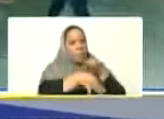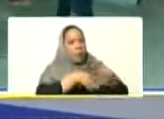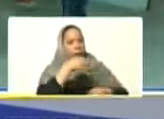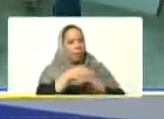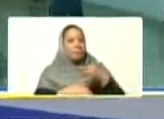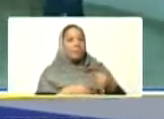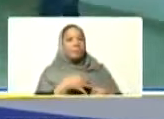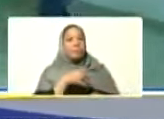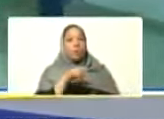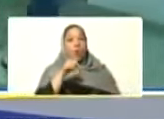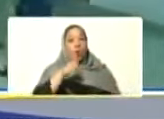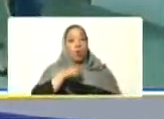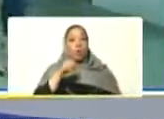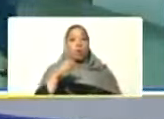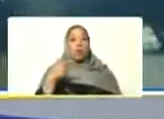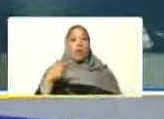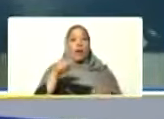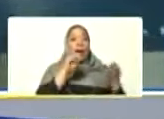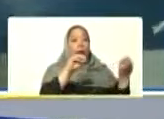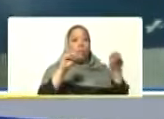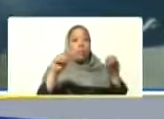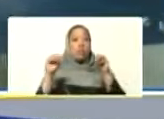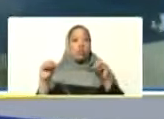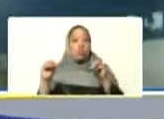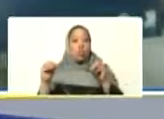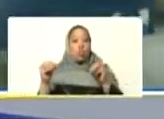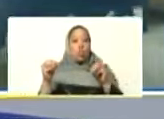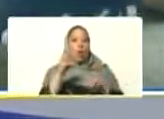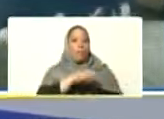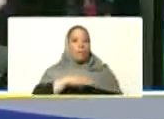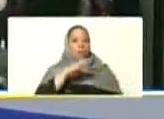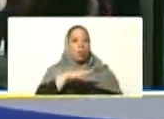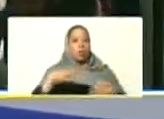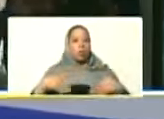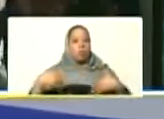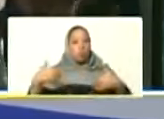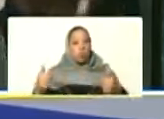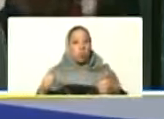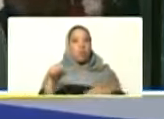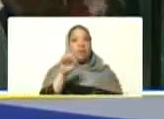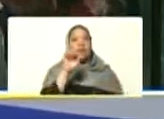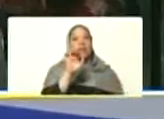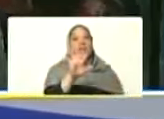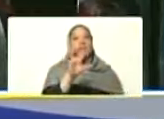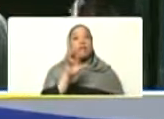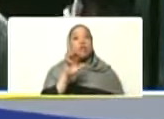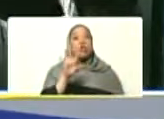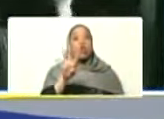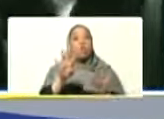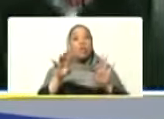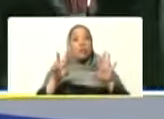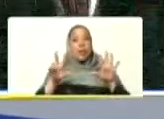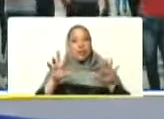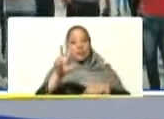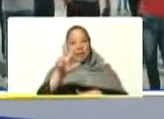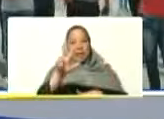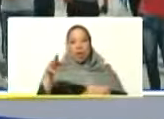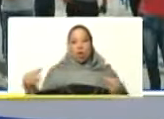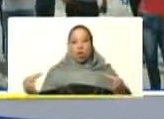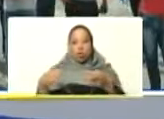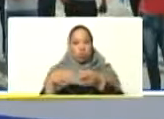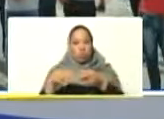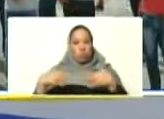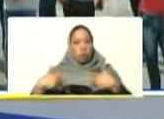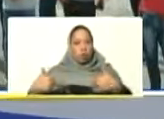pasó a las autoridades únicas de salud para discutir las 593 ASIC que allí forman y